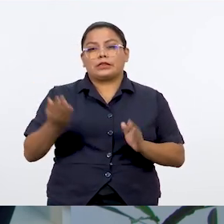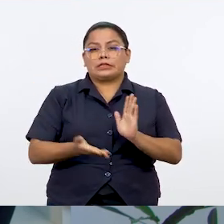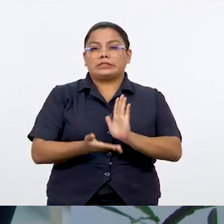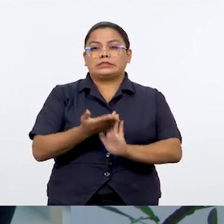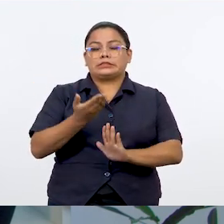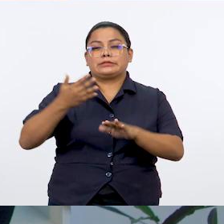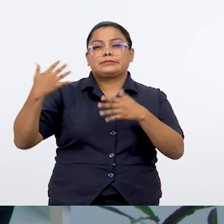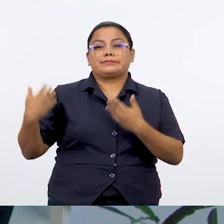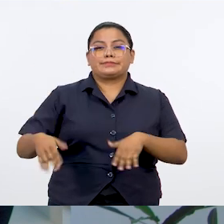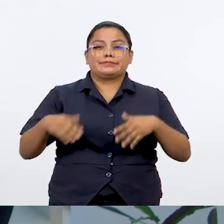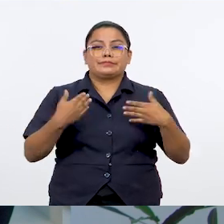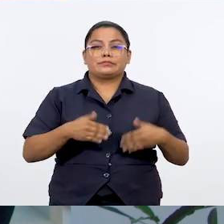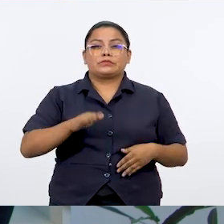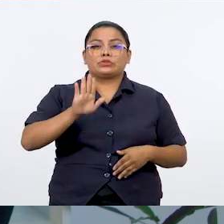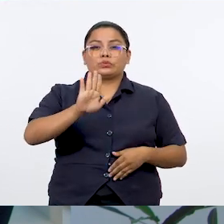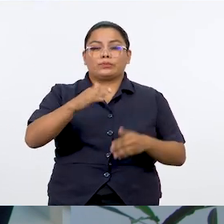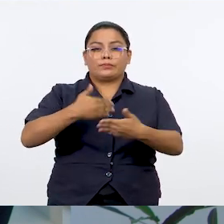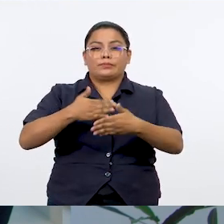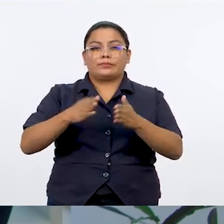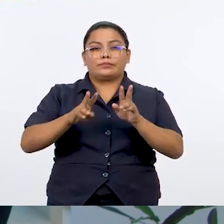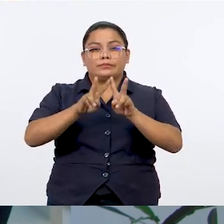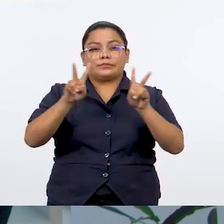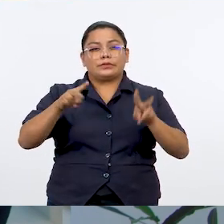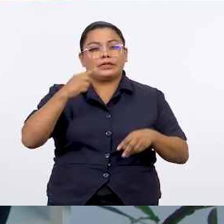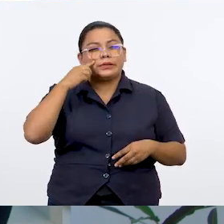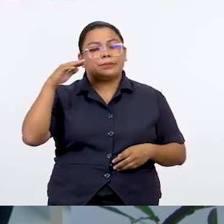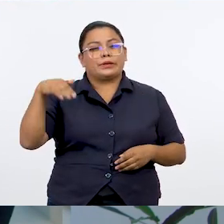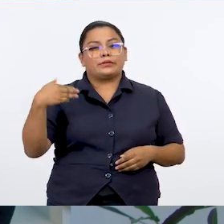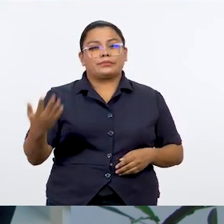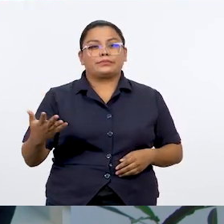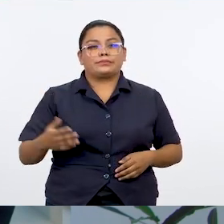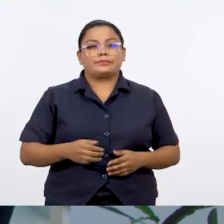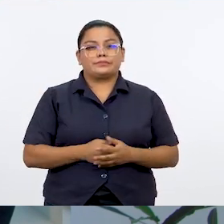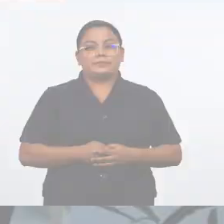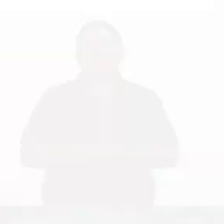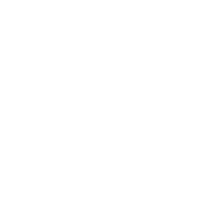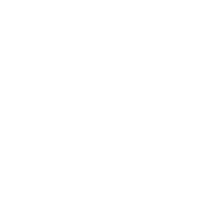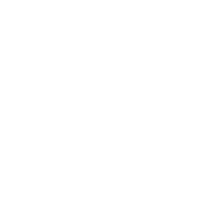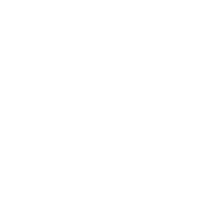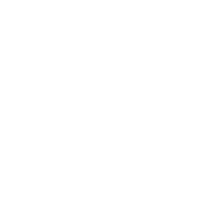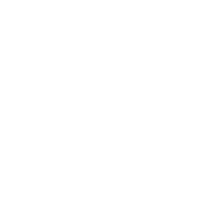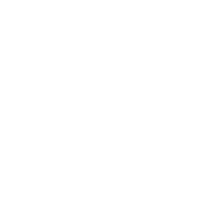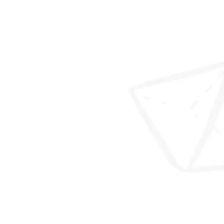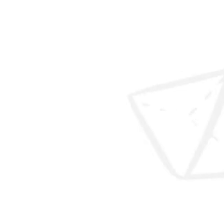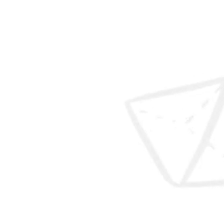a que desarrolles las actividades de tu aula virtual. Y nos vemos a la próxima.